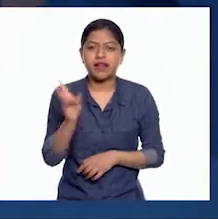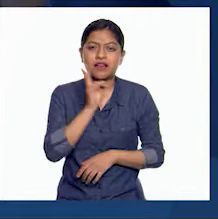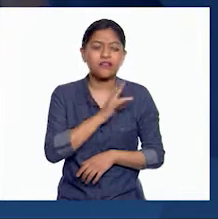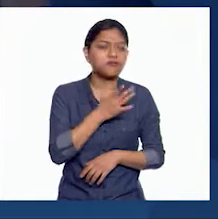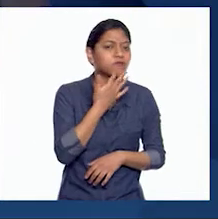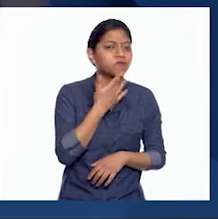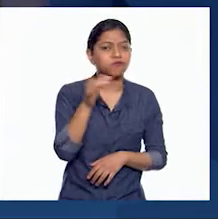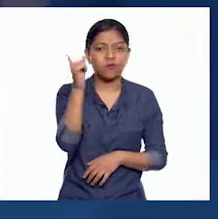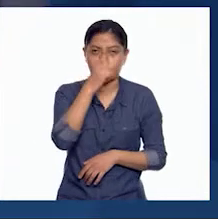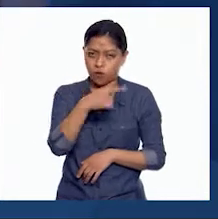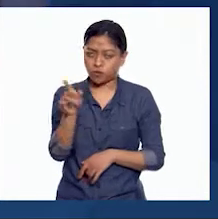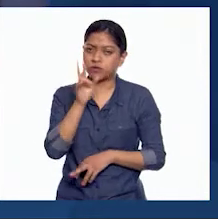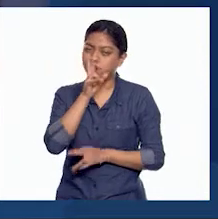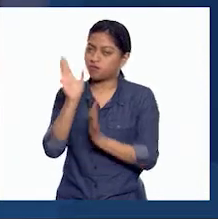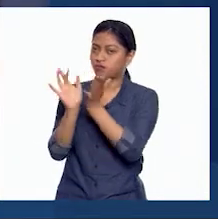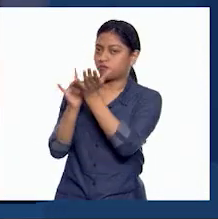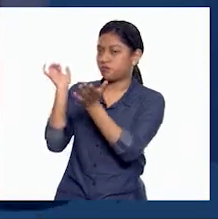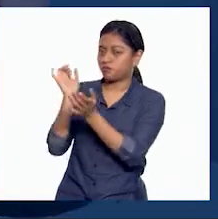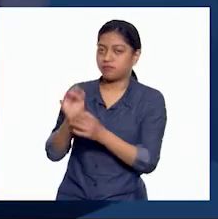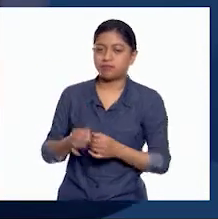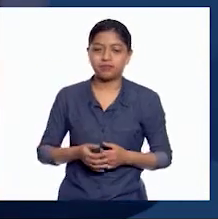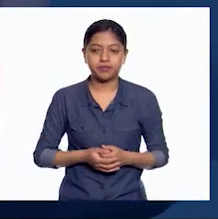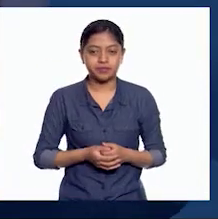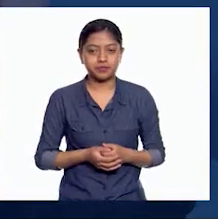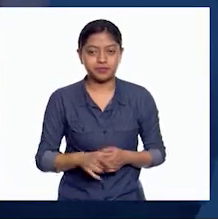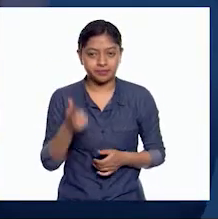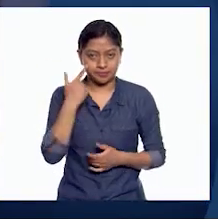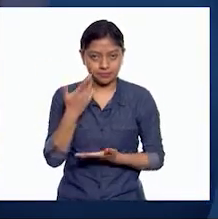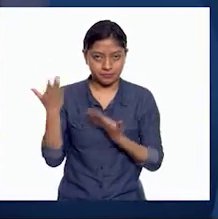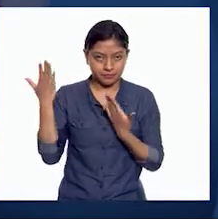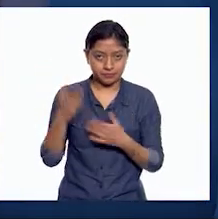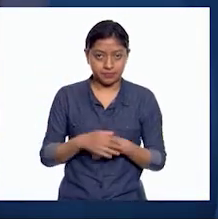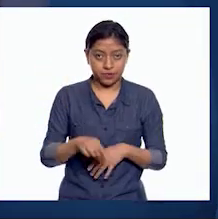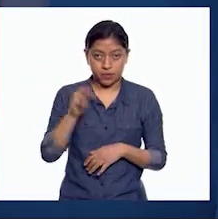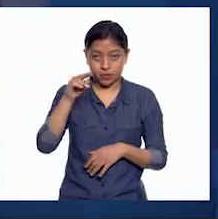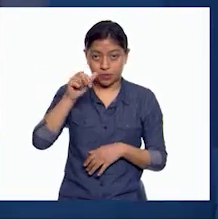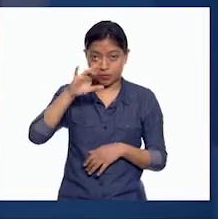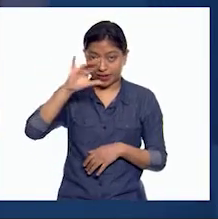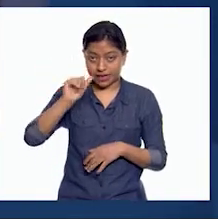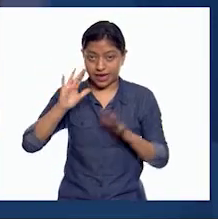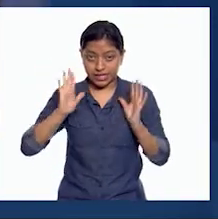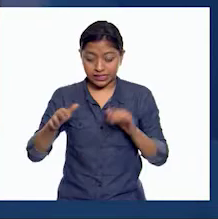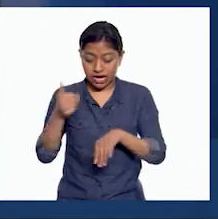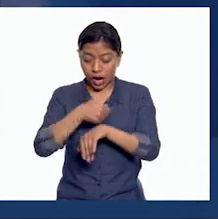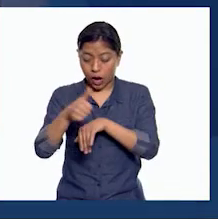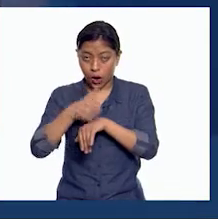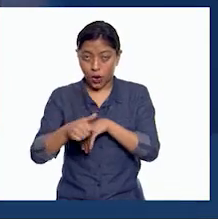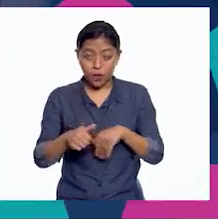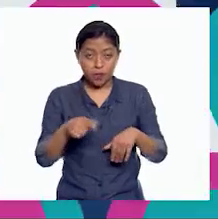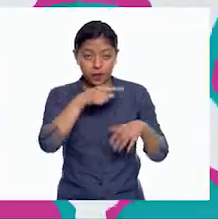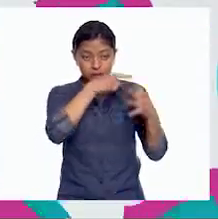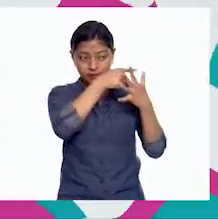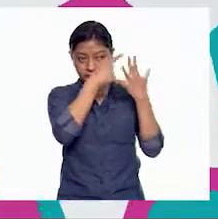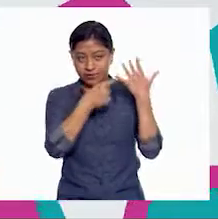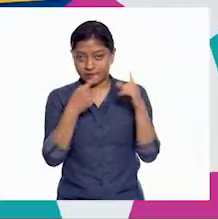A ver, déjenme ver. María, ¿ya encontraste la relación de estos números con el